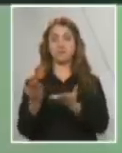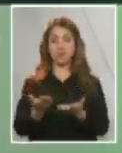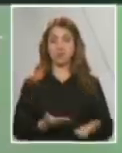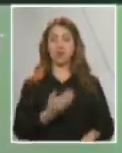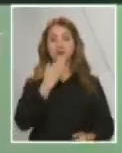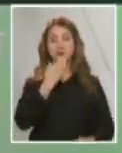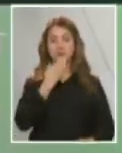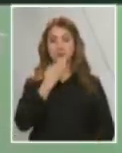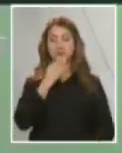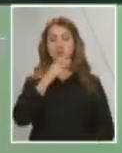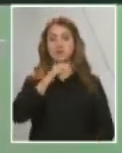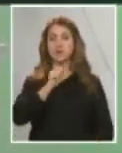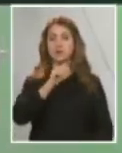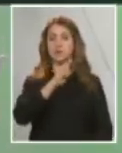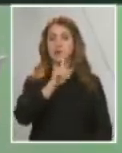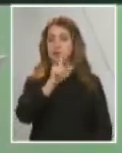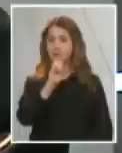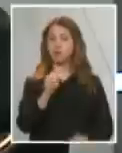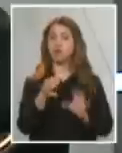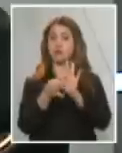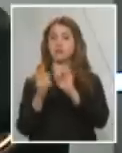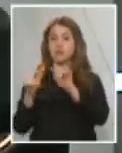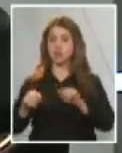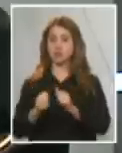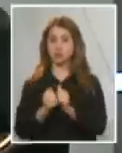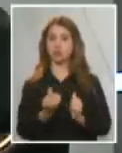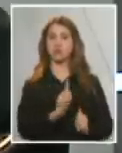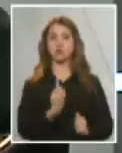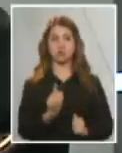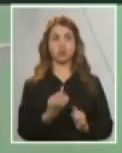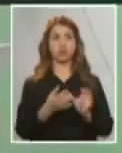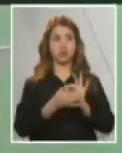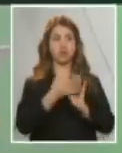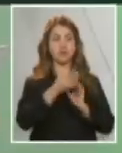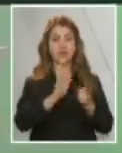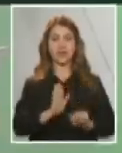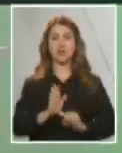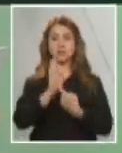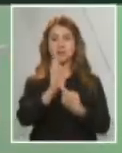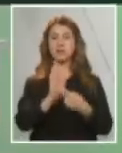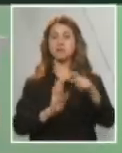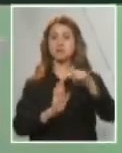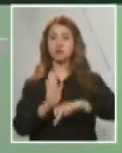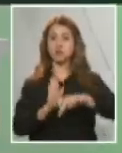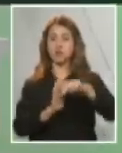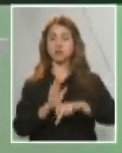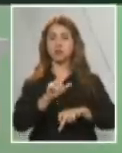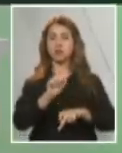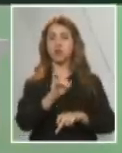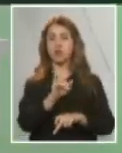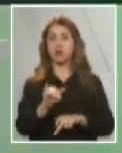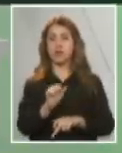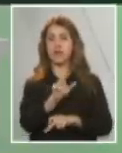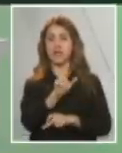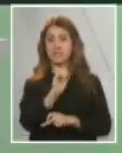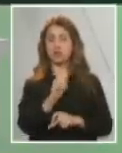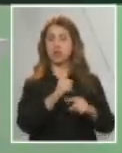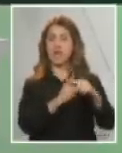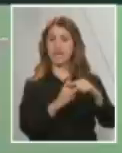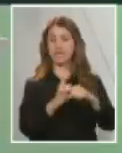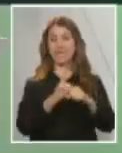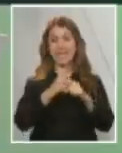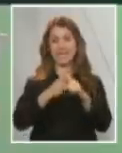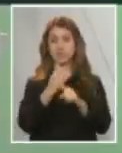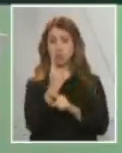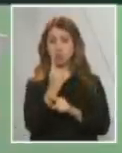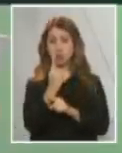bienvenida también a Pablo Olivera. Pablo, muchas gracias por estar con nosotros. Muchas gracias. Él es representante del proyecto Lázaro X1.